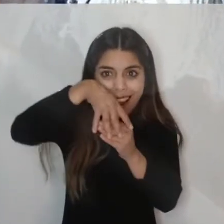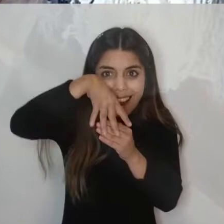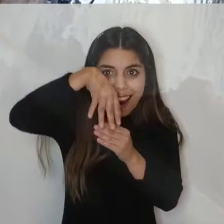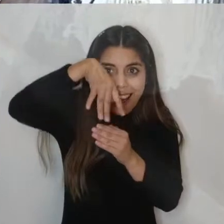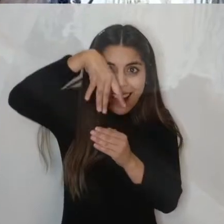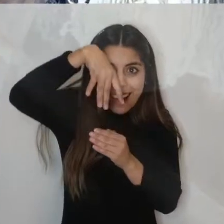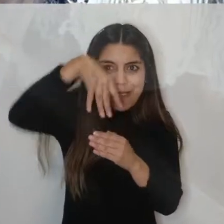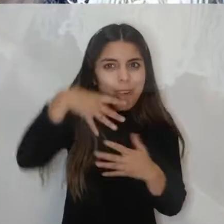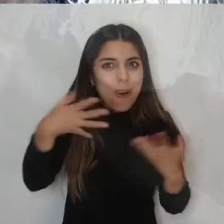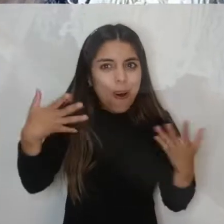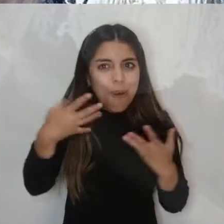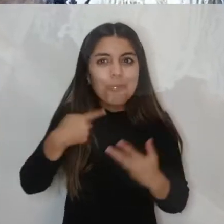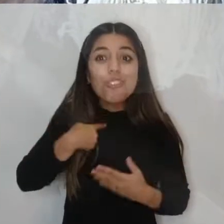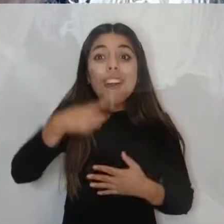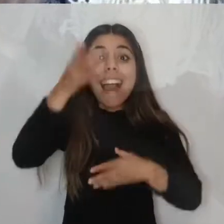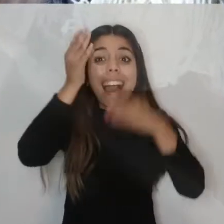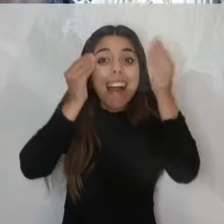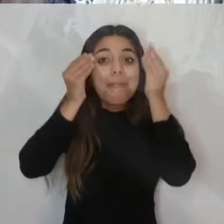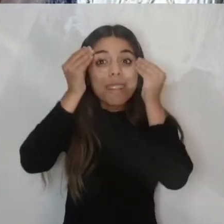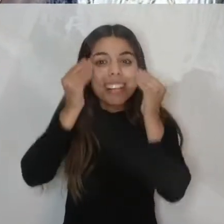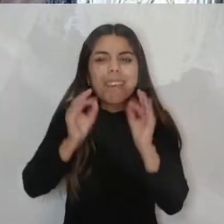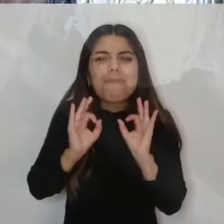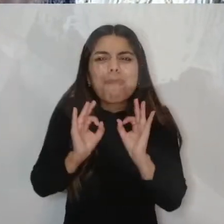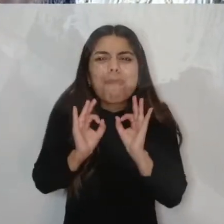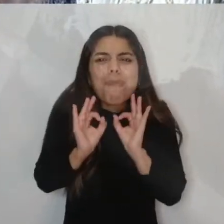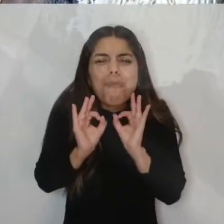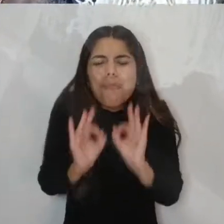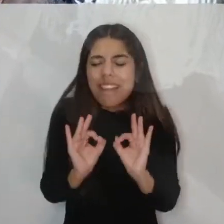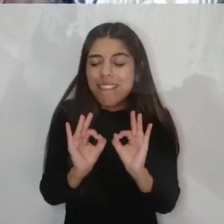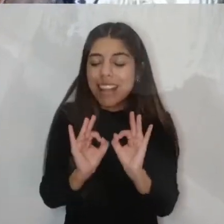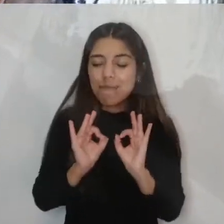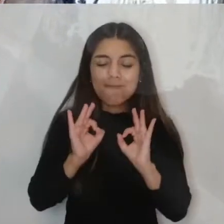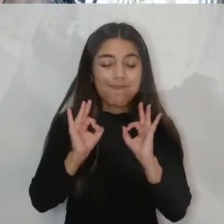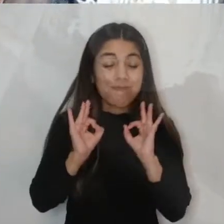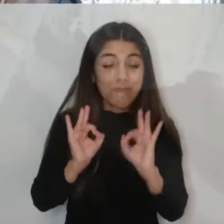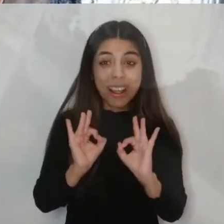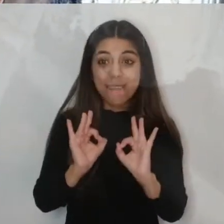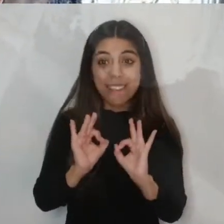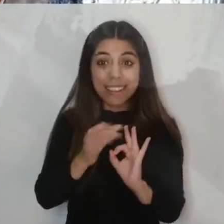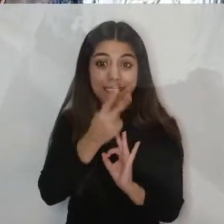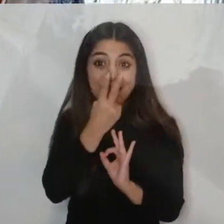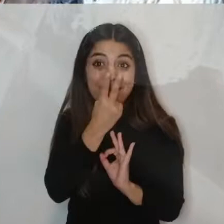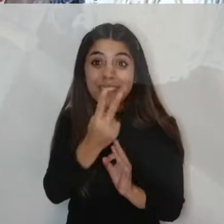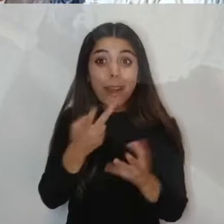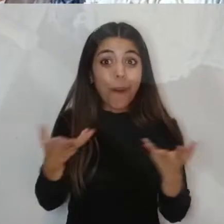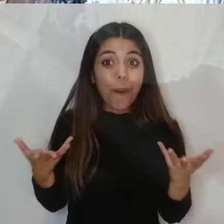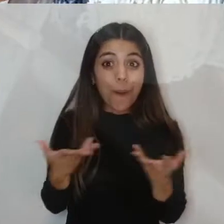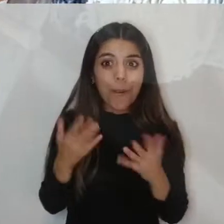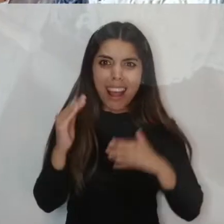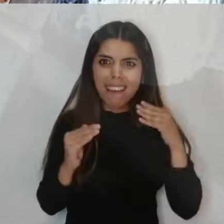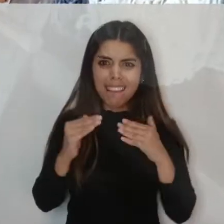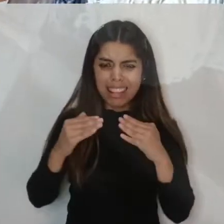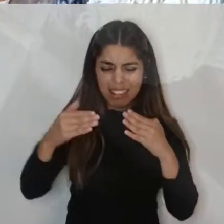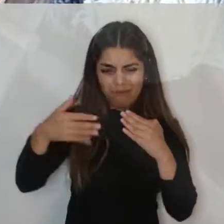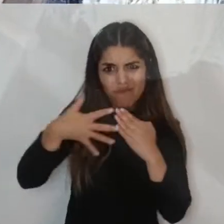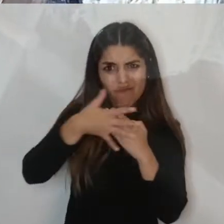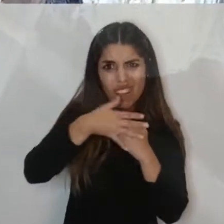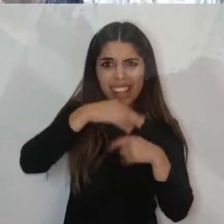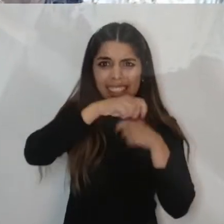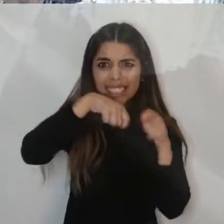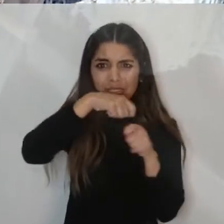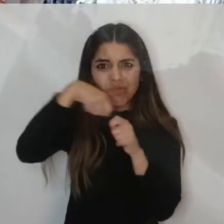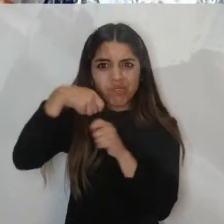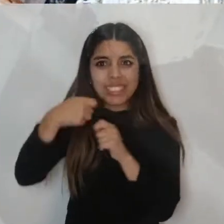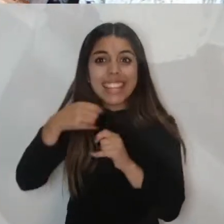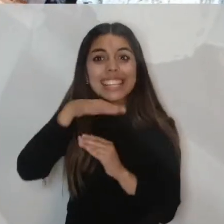aprendí. Para que me quede como perfecto el... Pero aquí uno llega y lo cierra. Para que el tejido, si